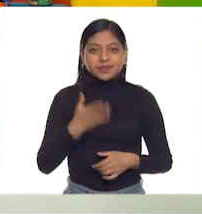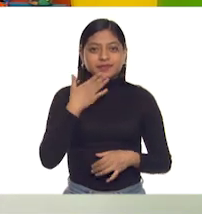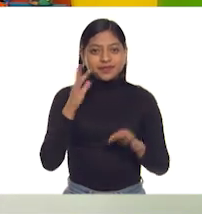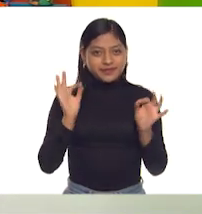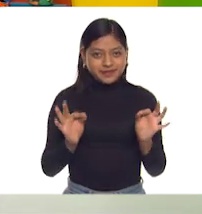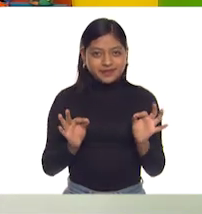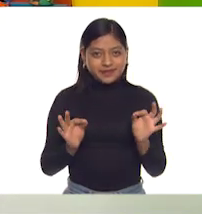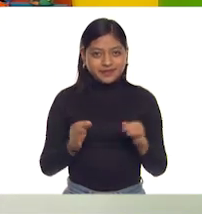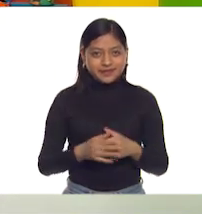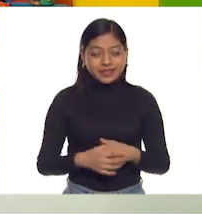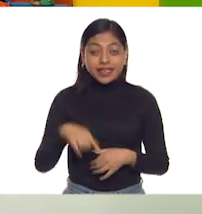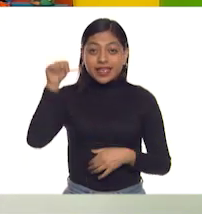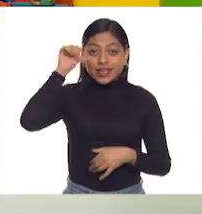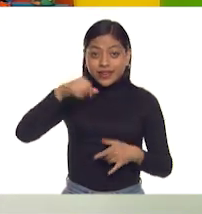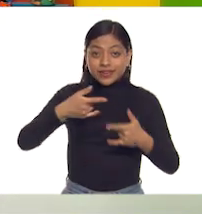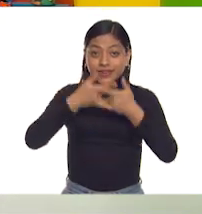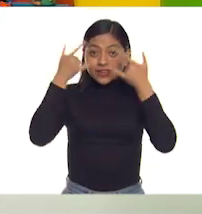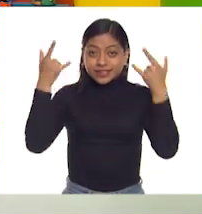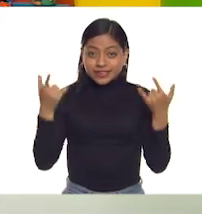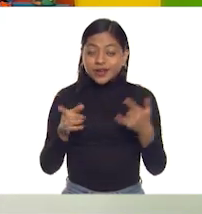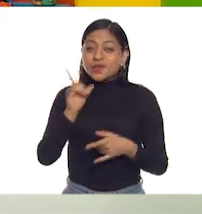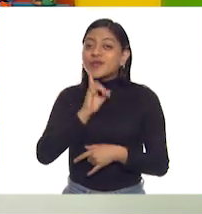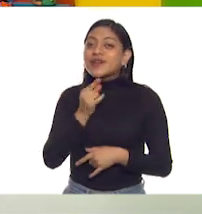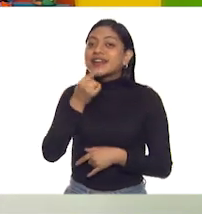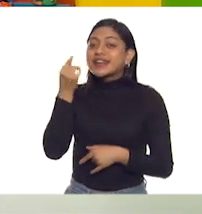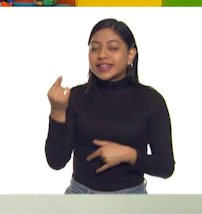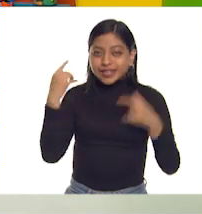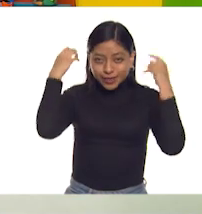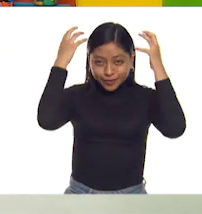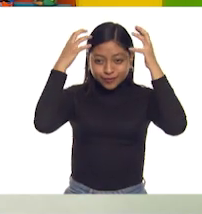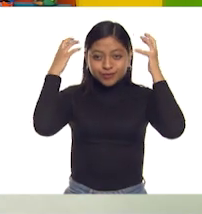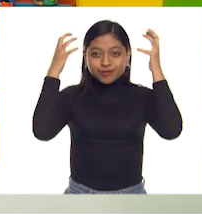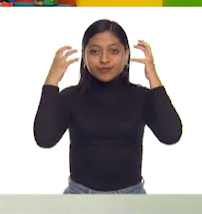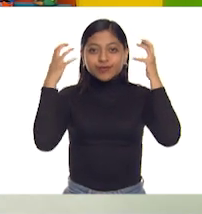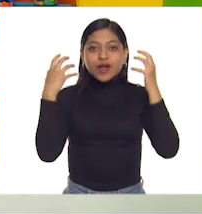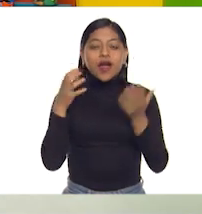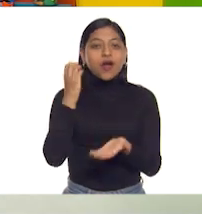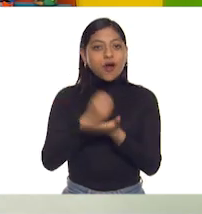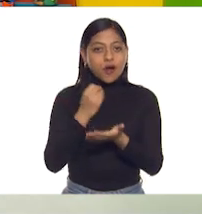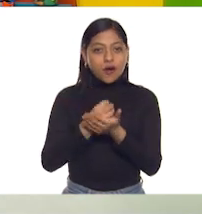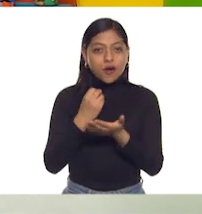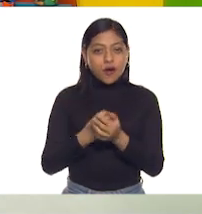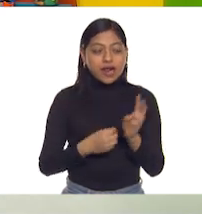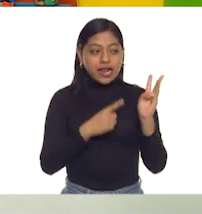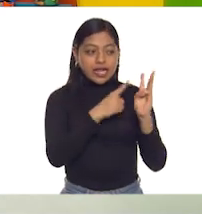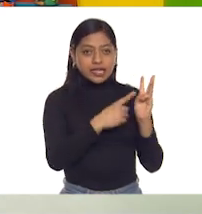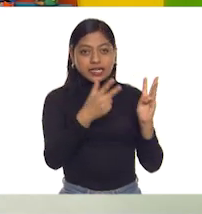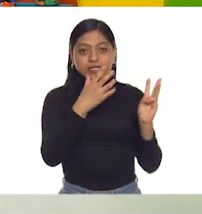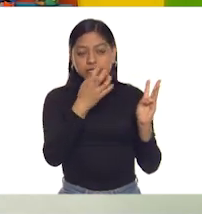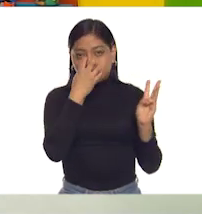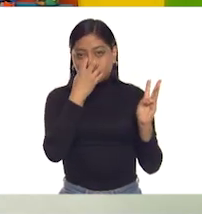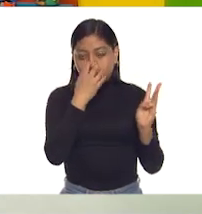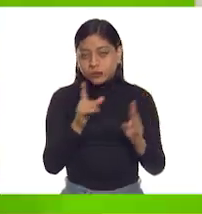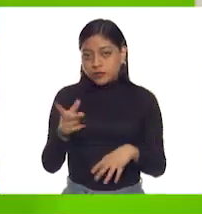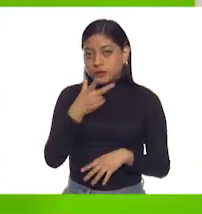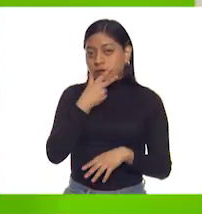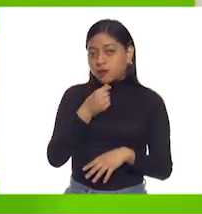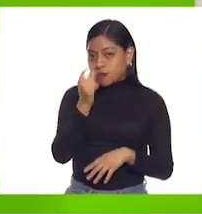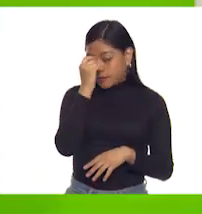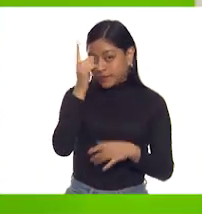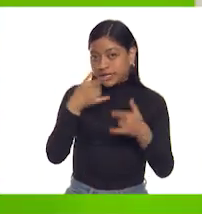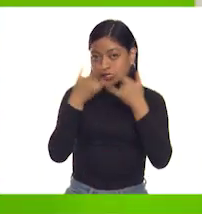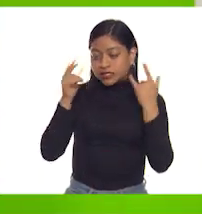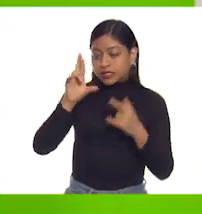entonces, esta es la historia de Ricitos de Oro y los Tres Osos, de Robert Sudhay. En